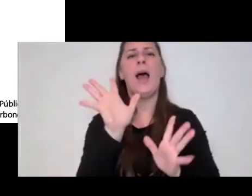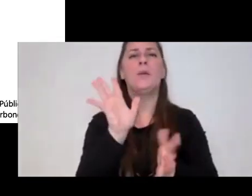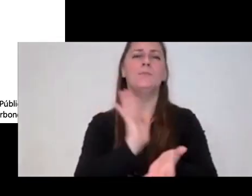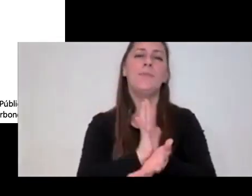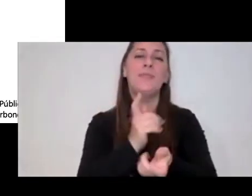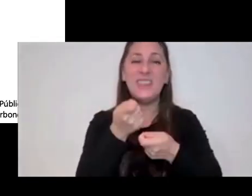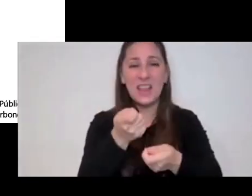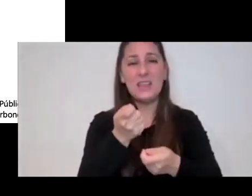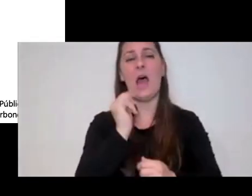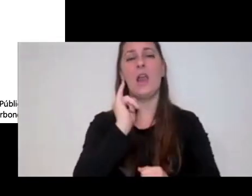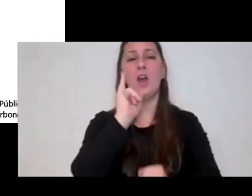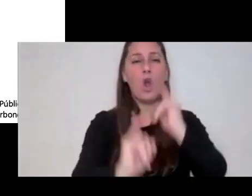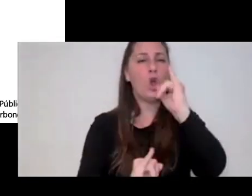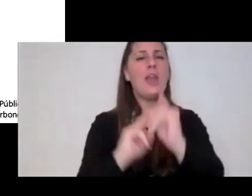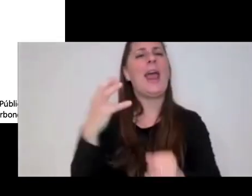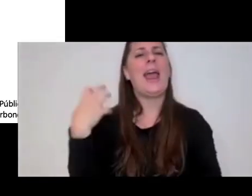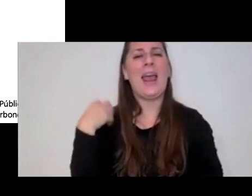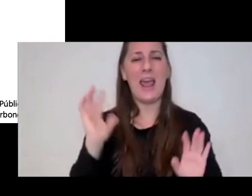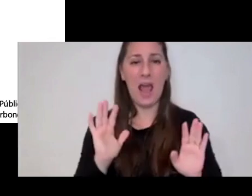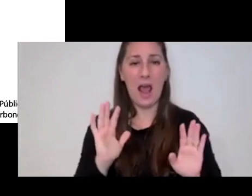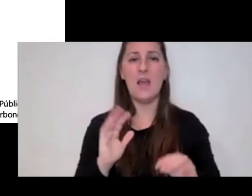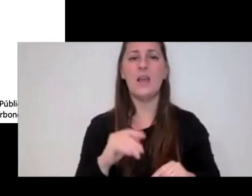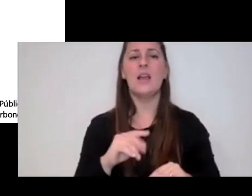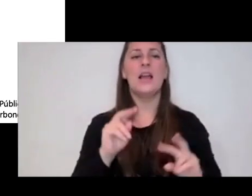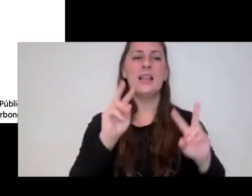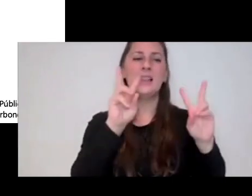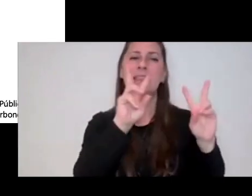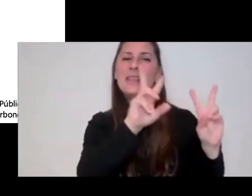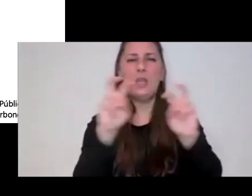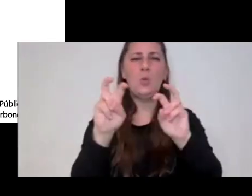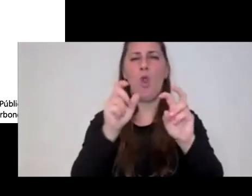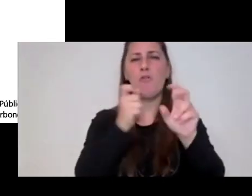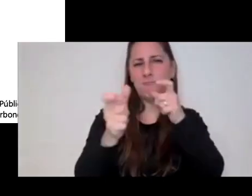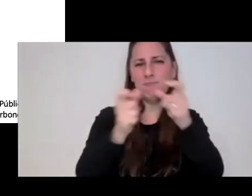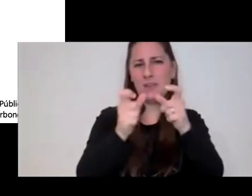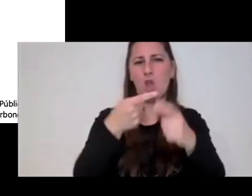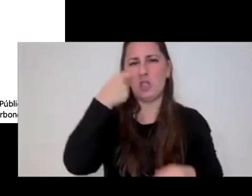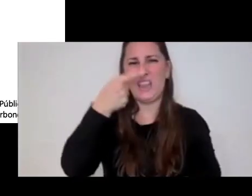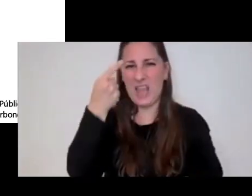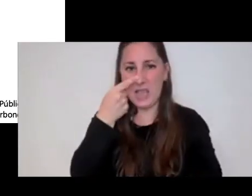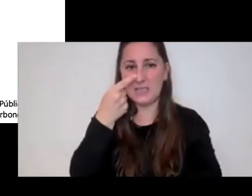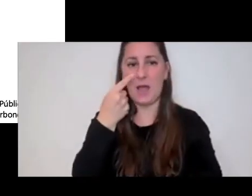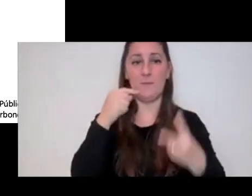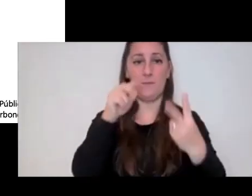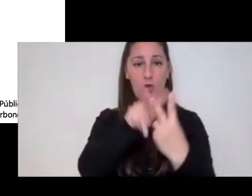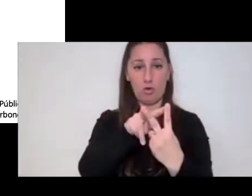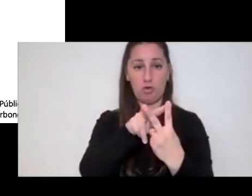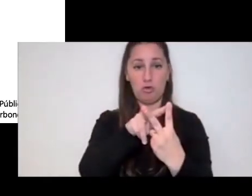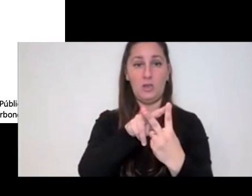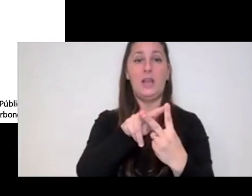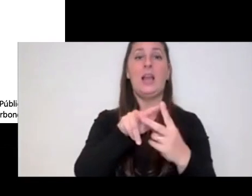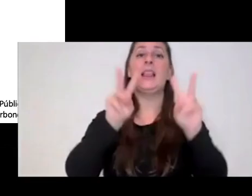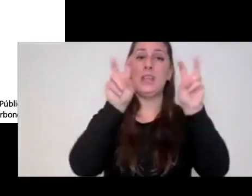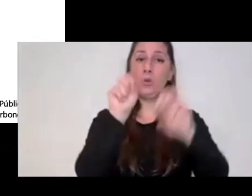en rasgos generales los títulos que nos van a interesar. Y los títulos que nos van a interesar son dos títulos, el título 1 y el título